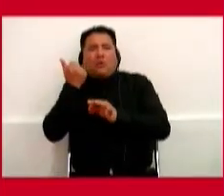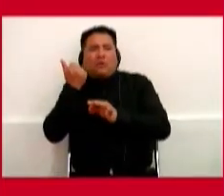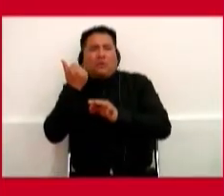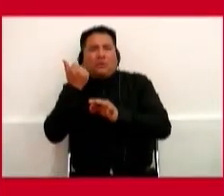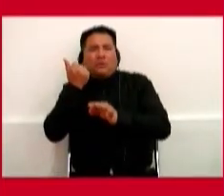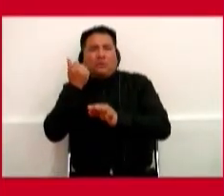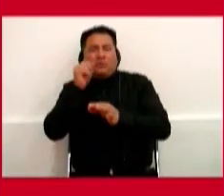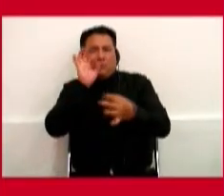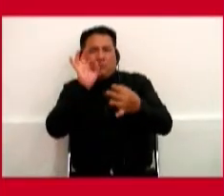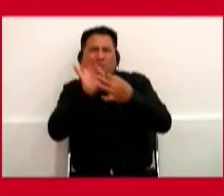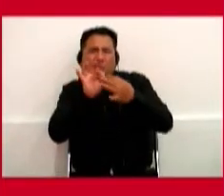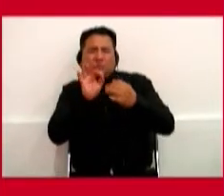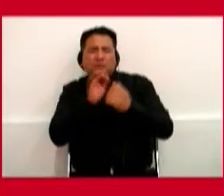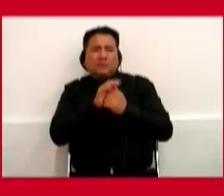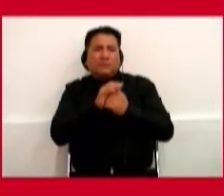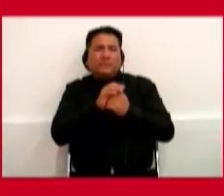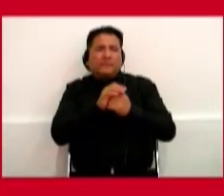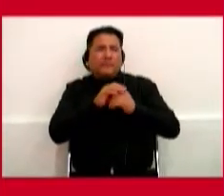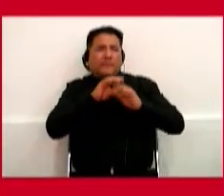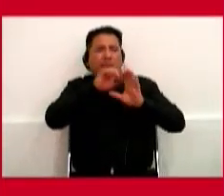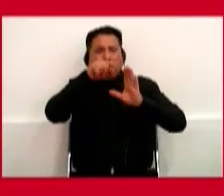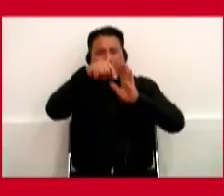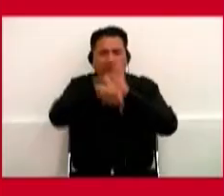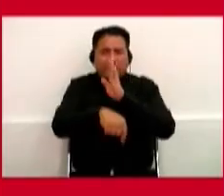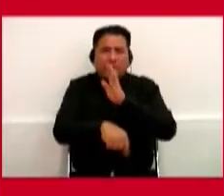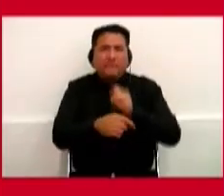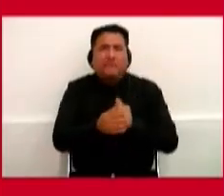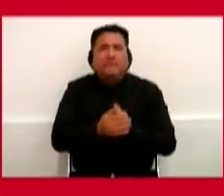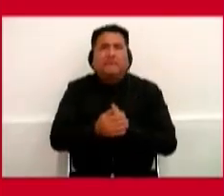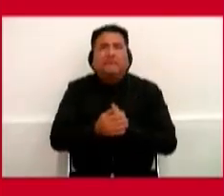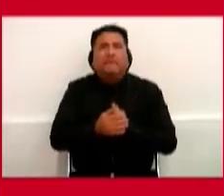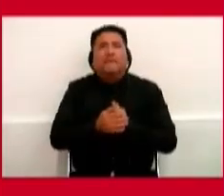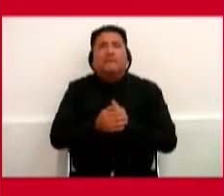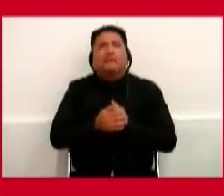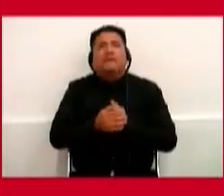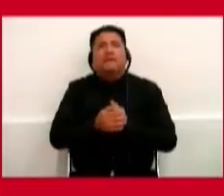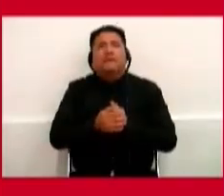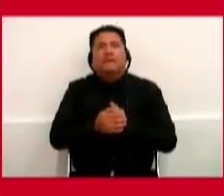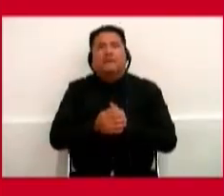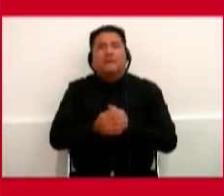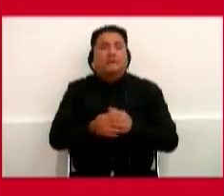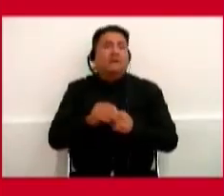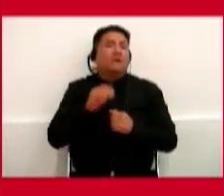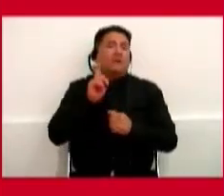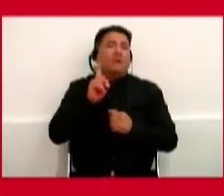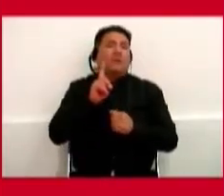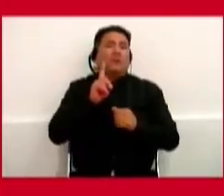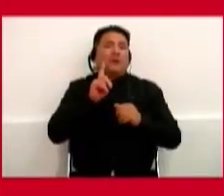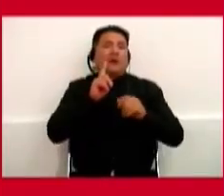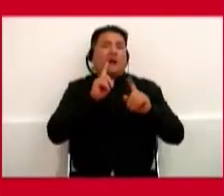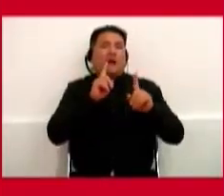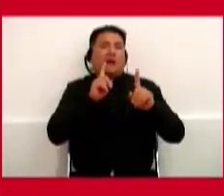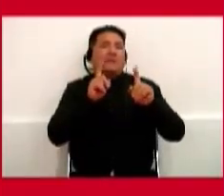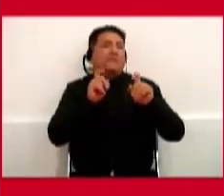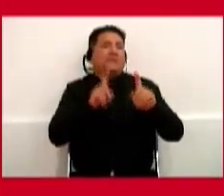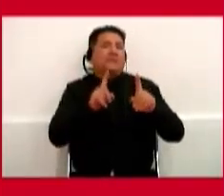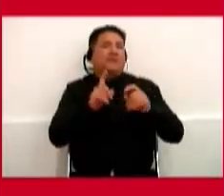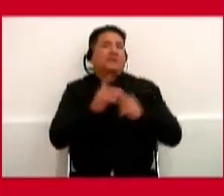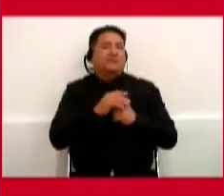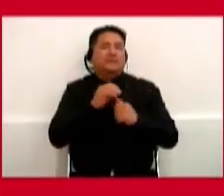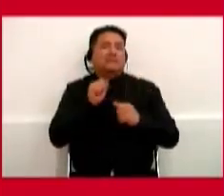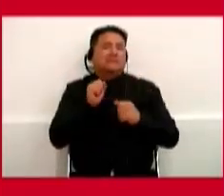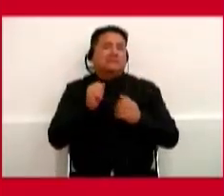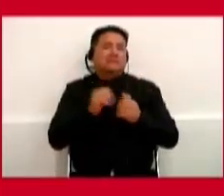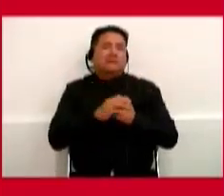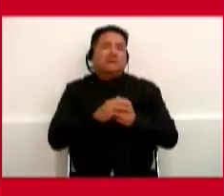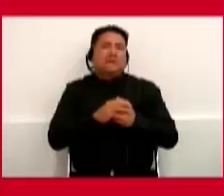ejemplo, a un minado subterráneo? Muy buena pregunta. Y obviamente una de las preguntas que eventualmente muchas mineras se vienen haciendo y también como